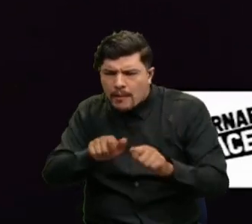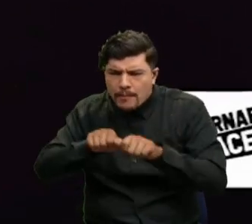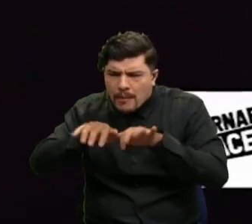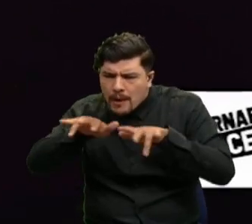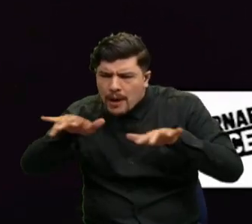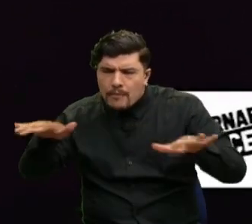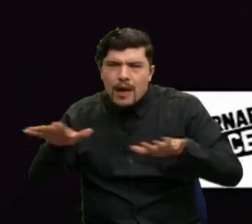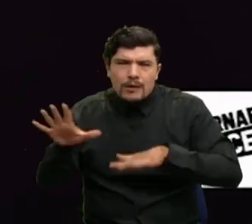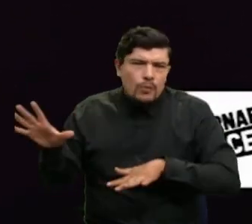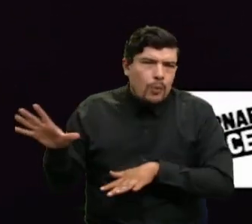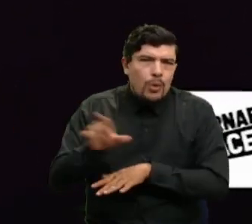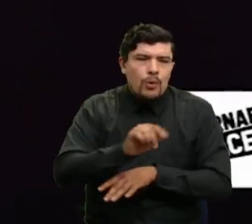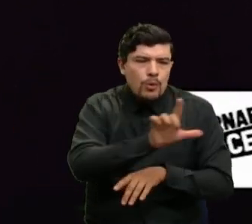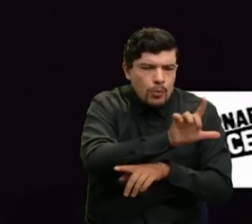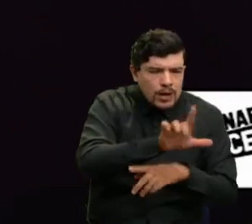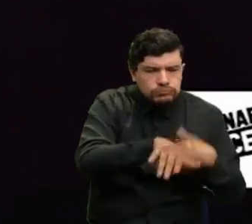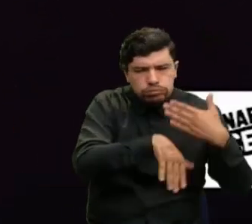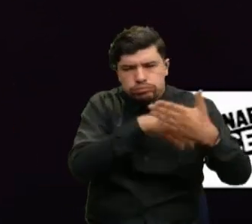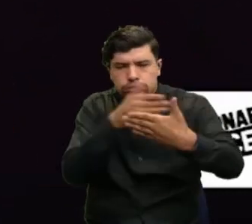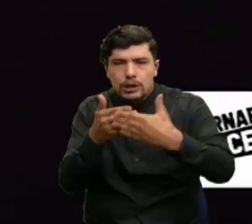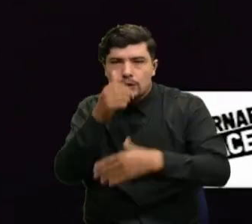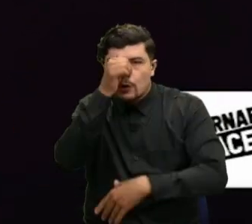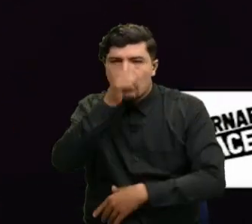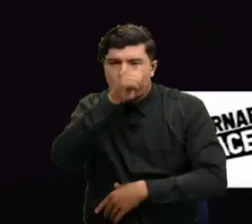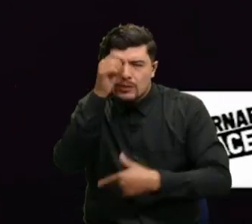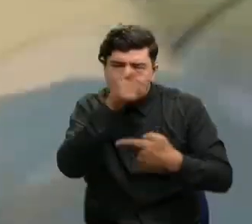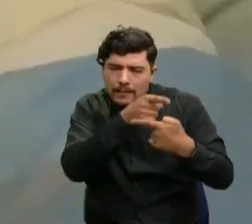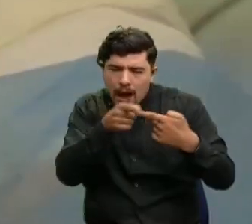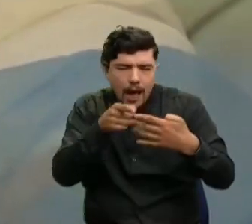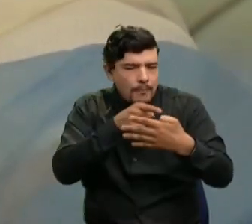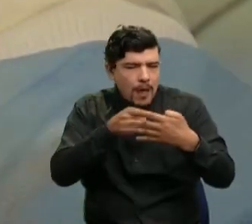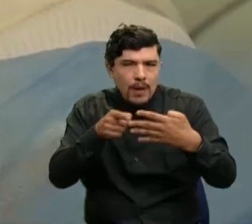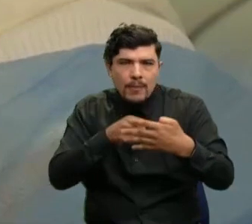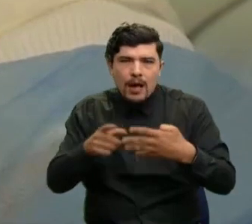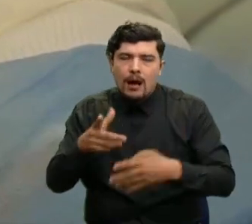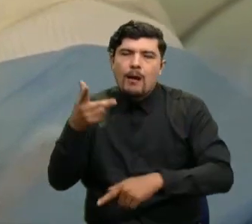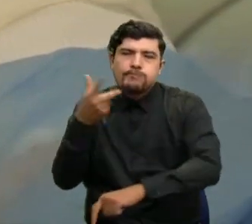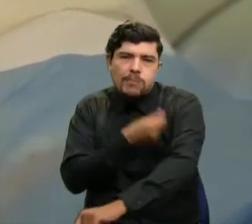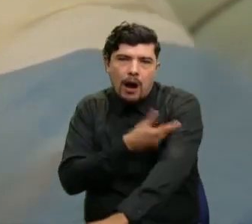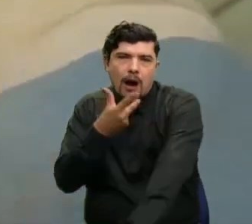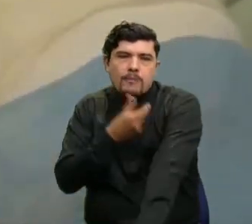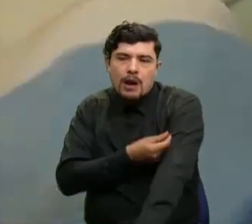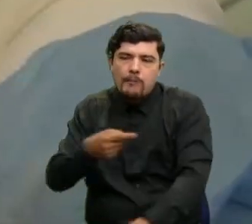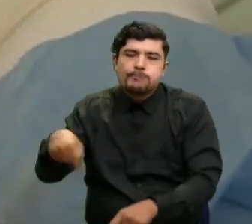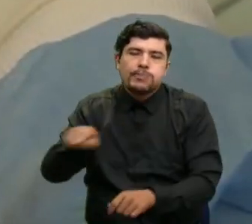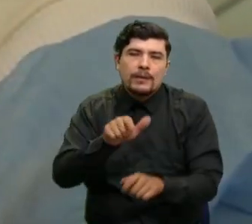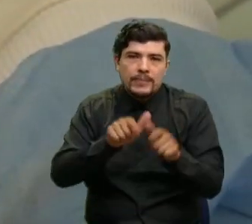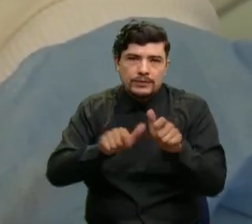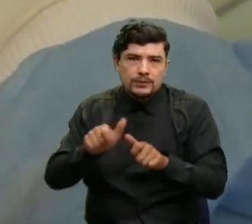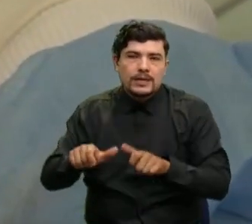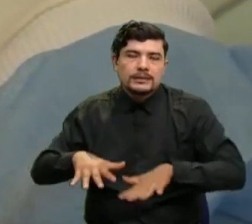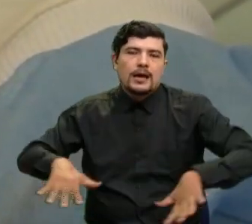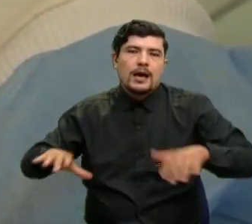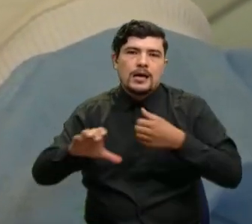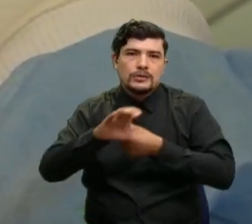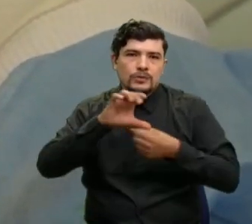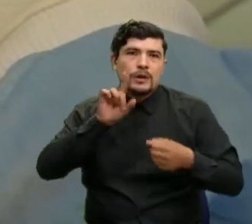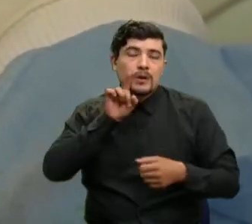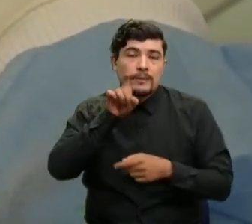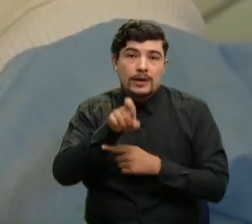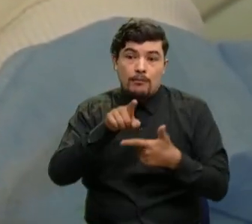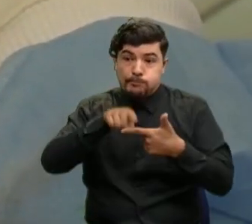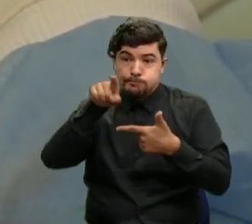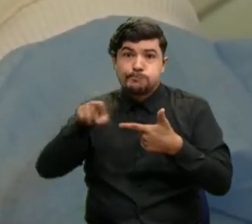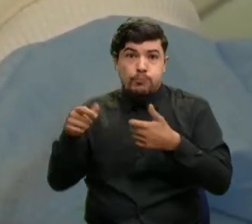estamos de lunes a domingo vacunando a nuestra población bumanguesa. Y vamos con muy buenas cifras.